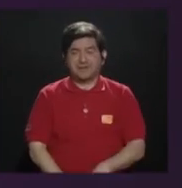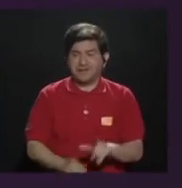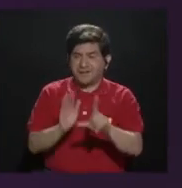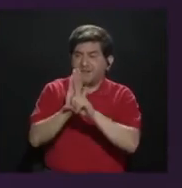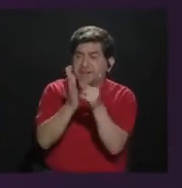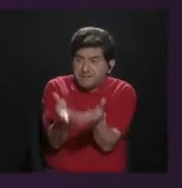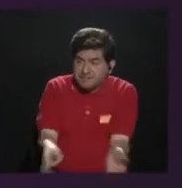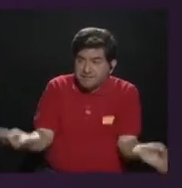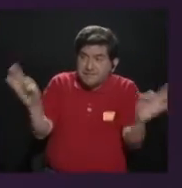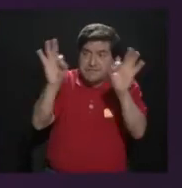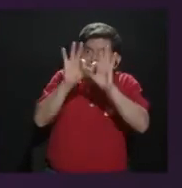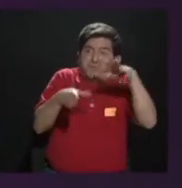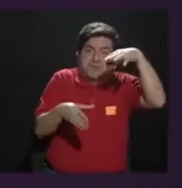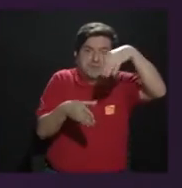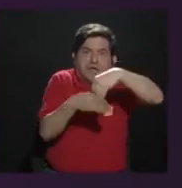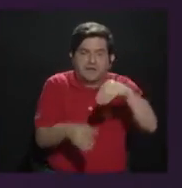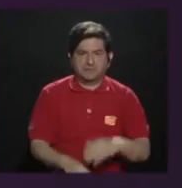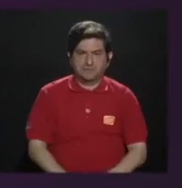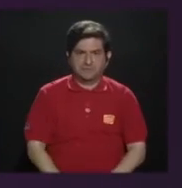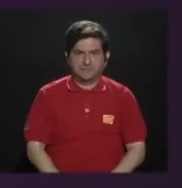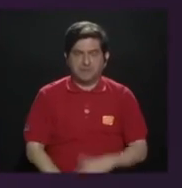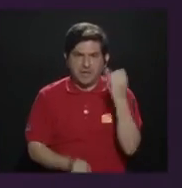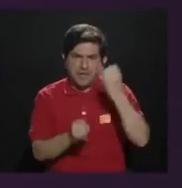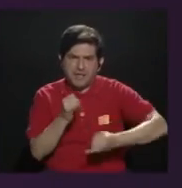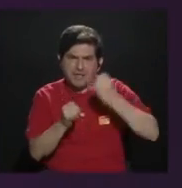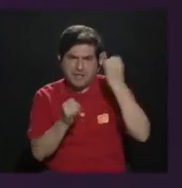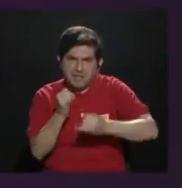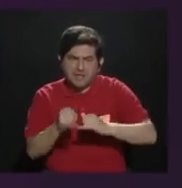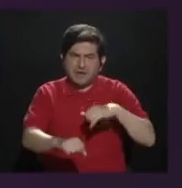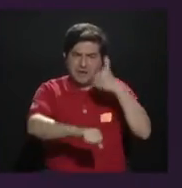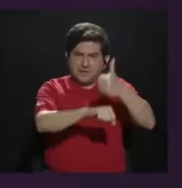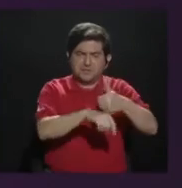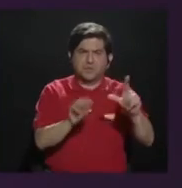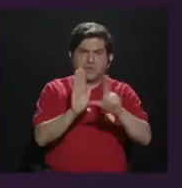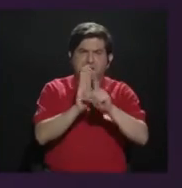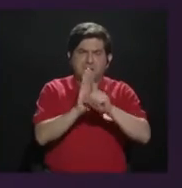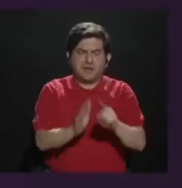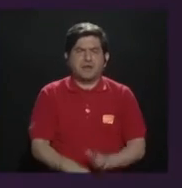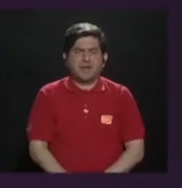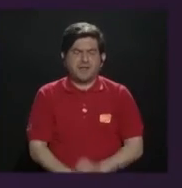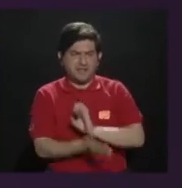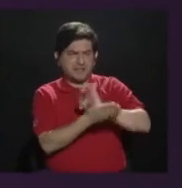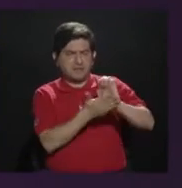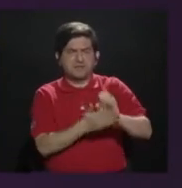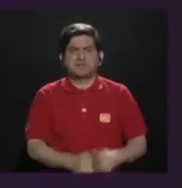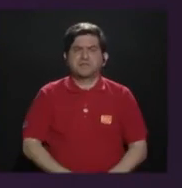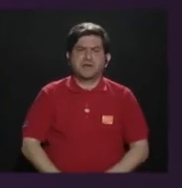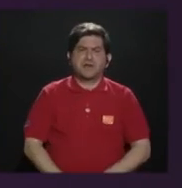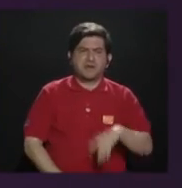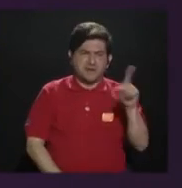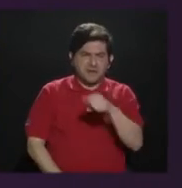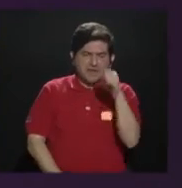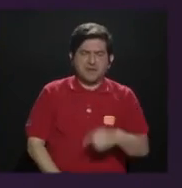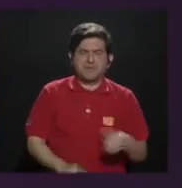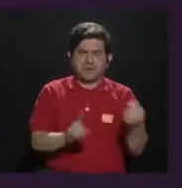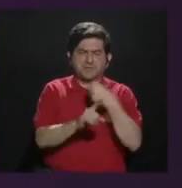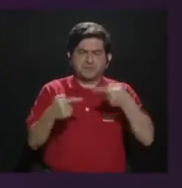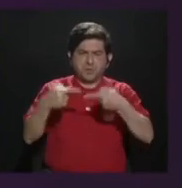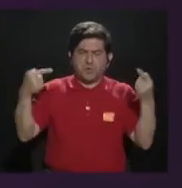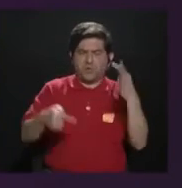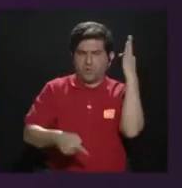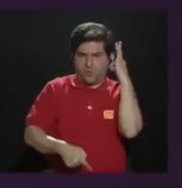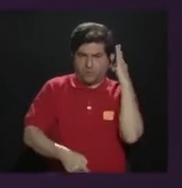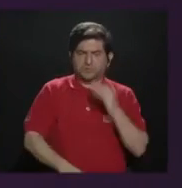tan importantes, entre ellas y dentro de las últimas que se han sancionado, está la ley de prevención, sanción y erradicación de la violencia contra las